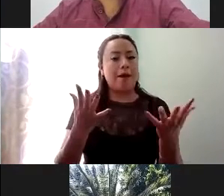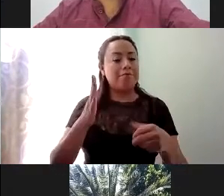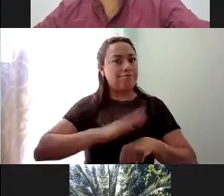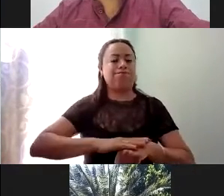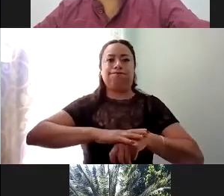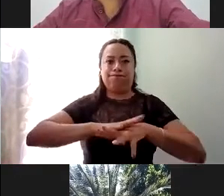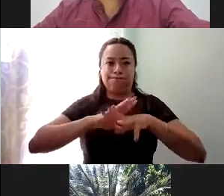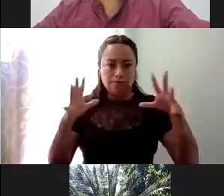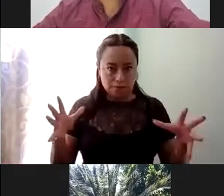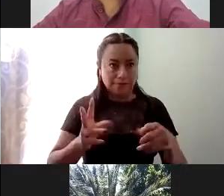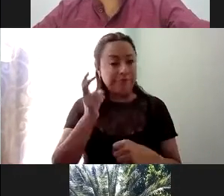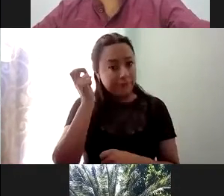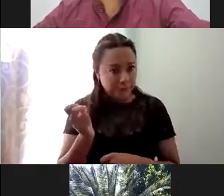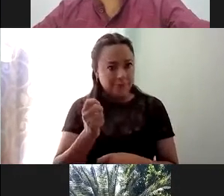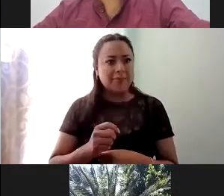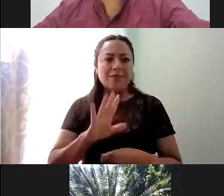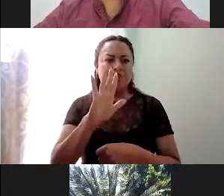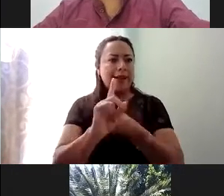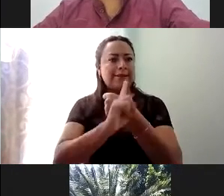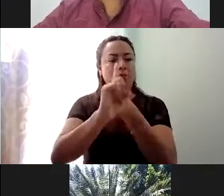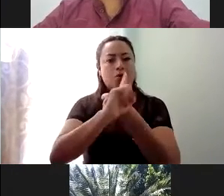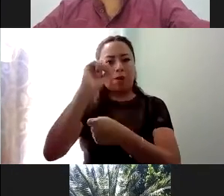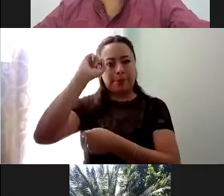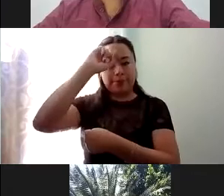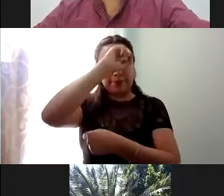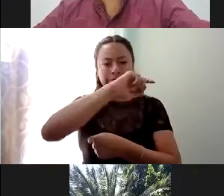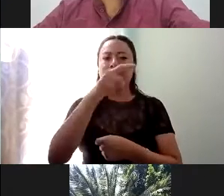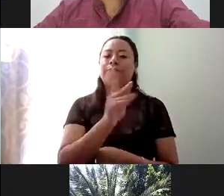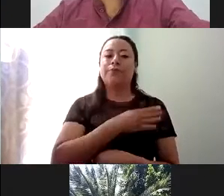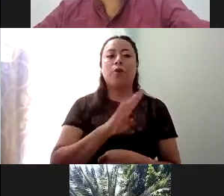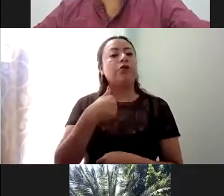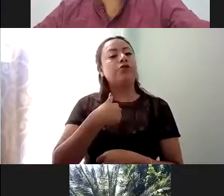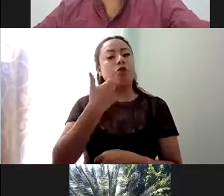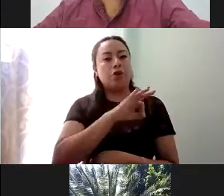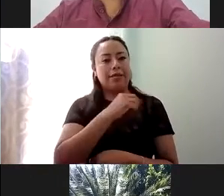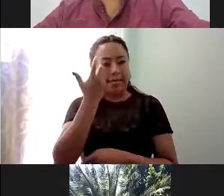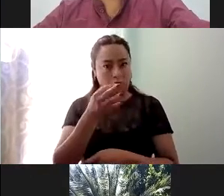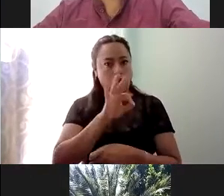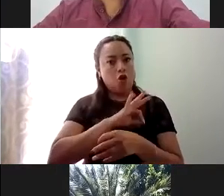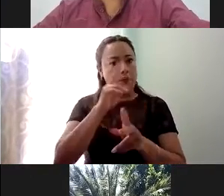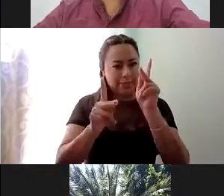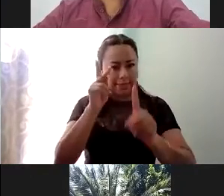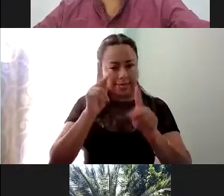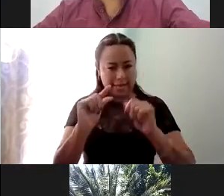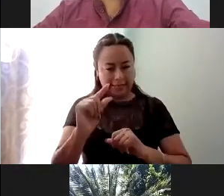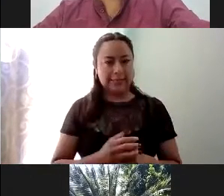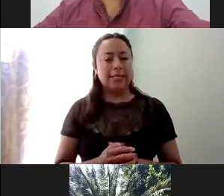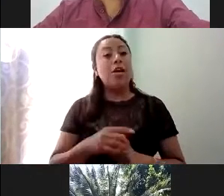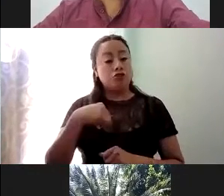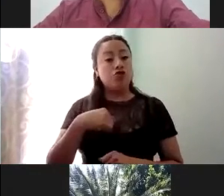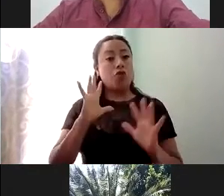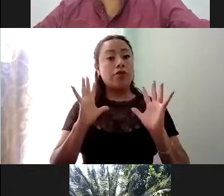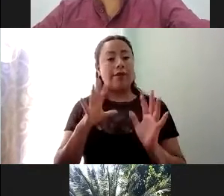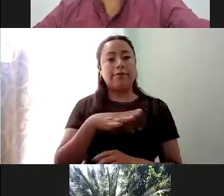ha traído grandes dificultades, de lo que, bueno, me gustaría platicarles un poco. Tengo ya algunas publicaciones al